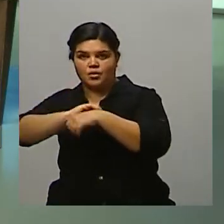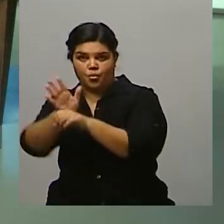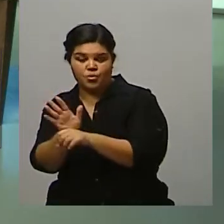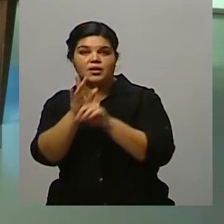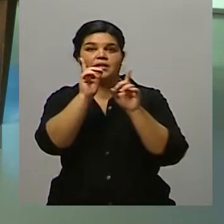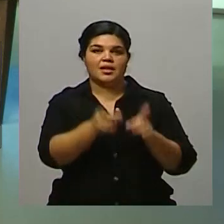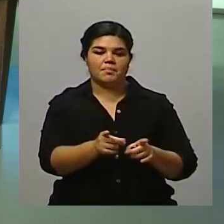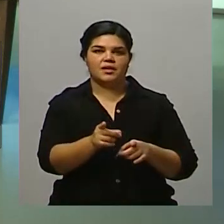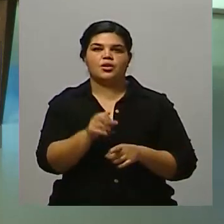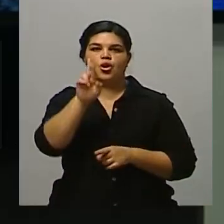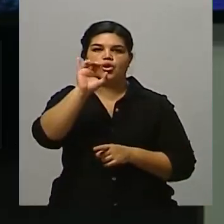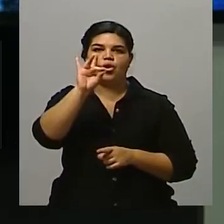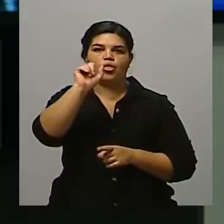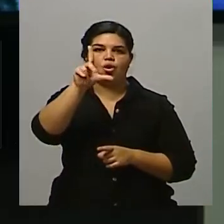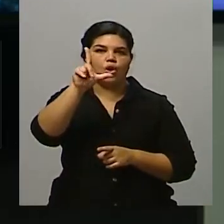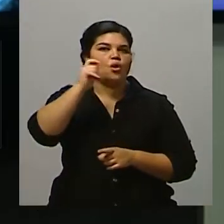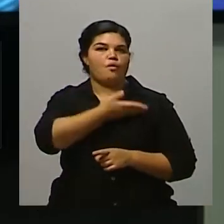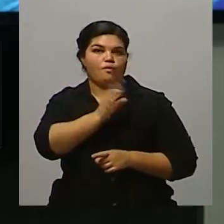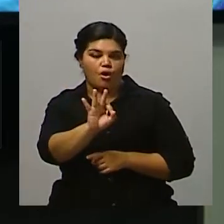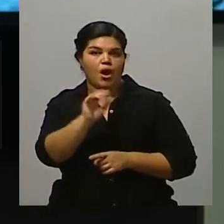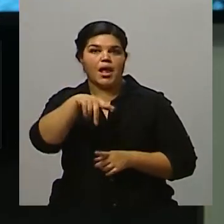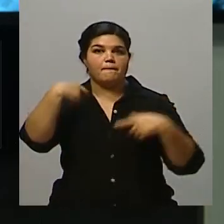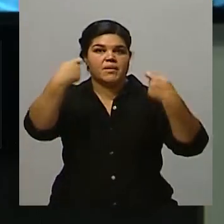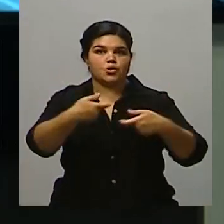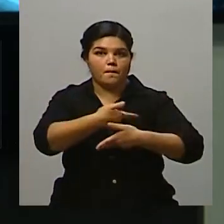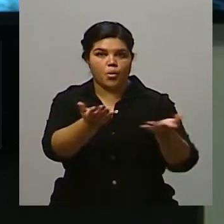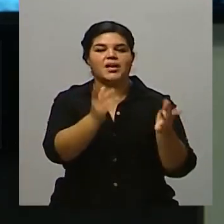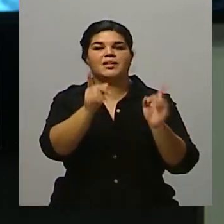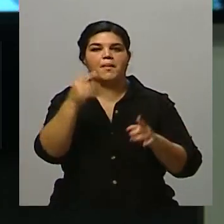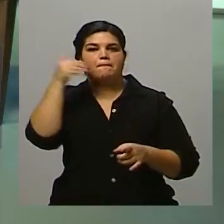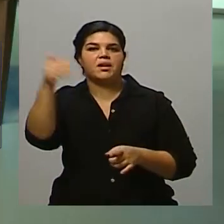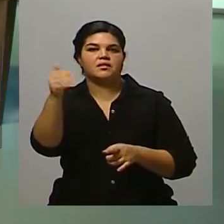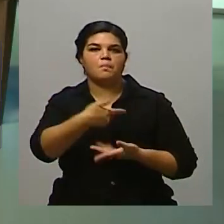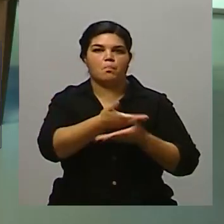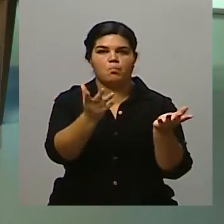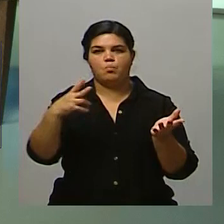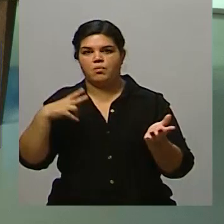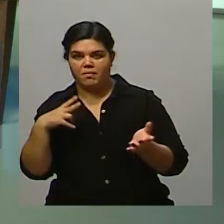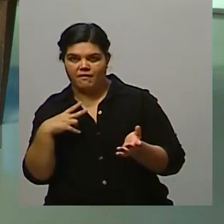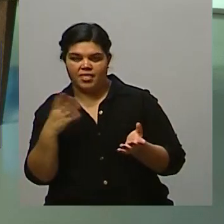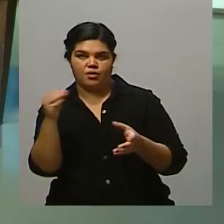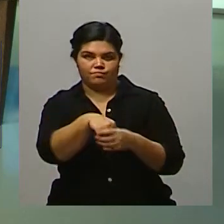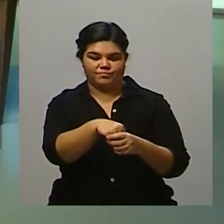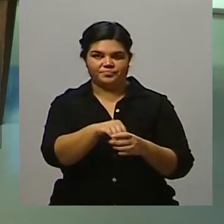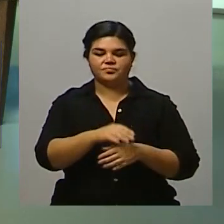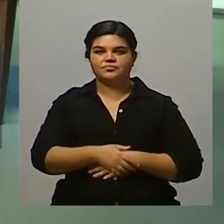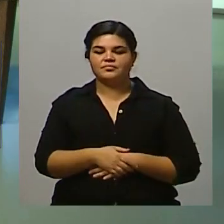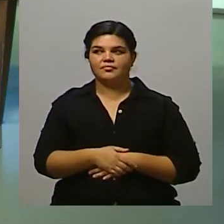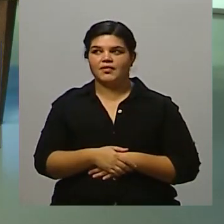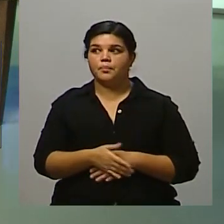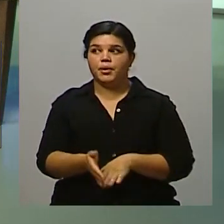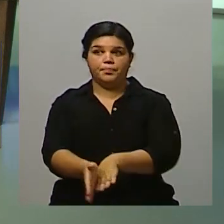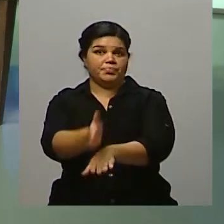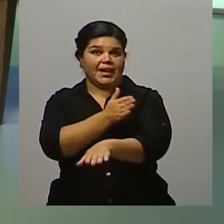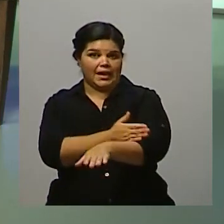Dirección General de Inversión Pública y Participación Público-Privada. Rodolfo, recién decías en